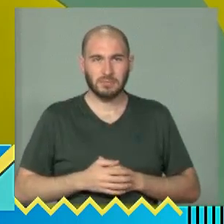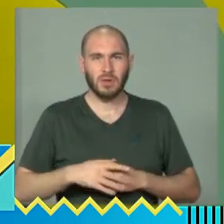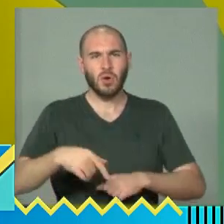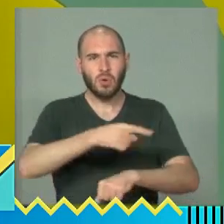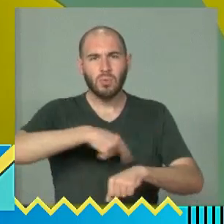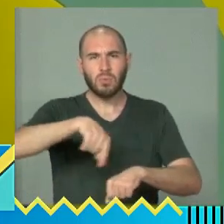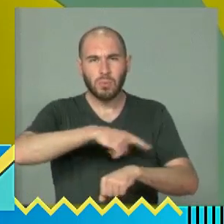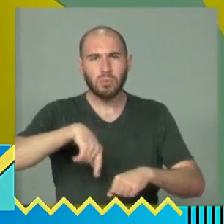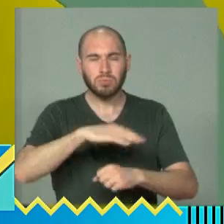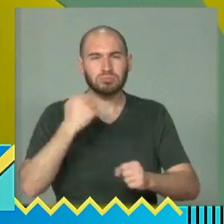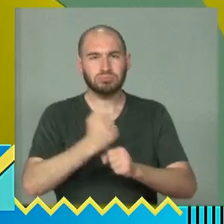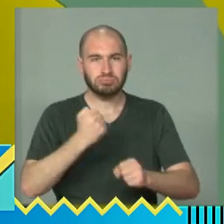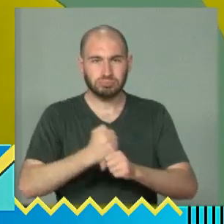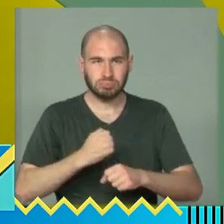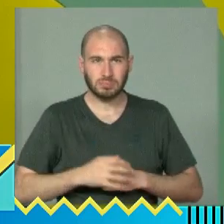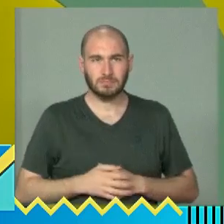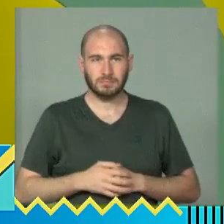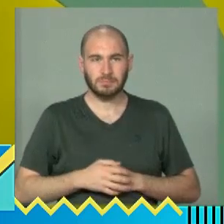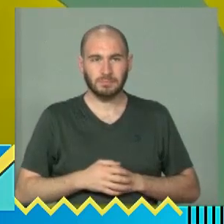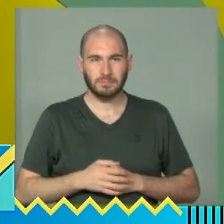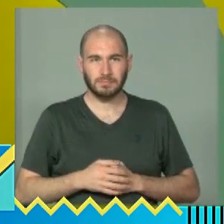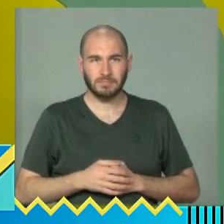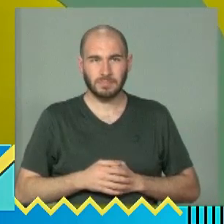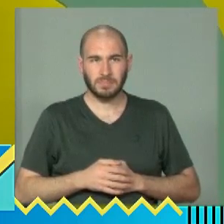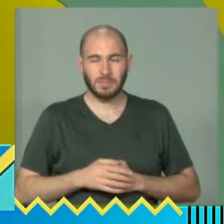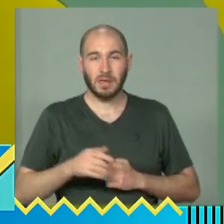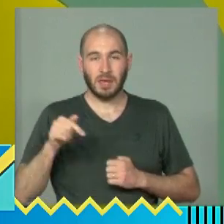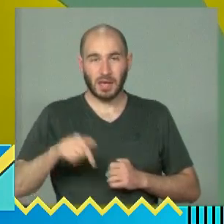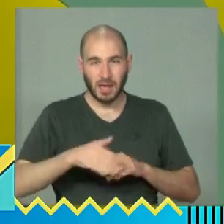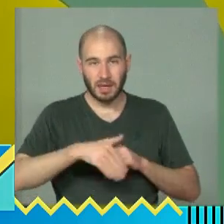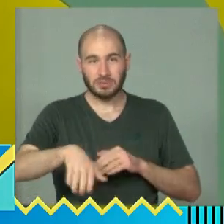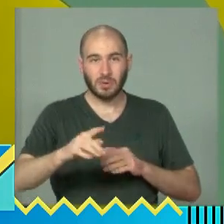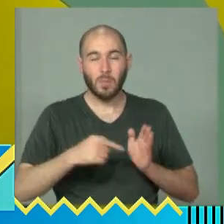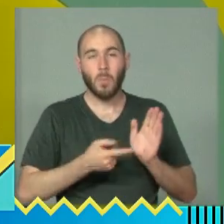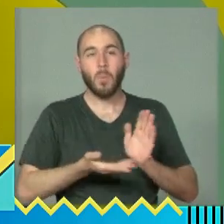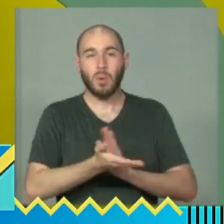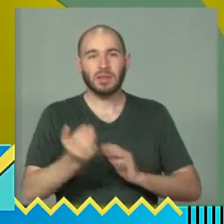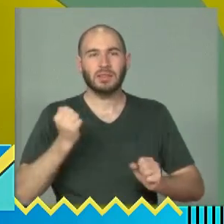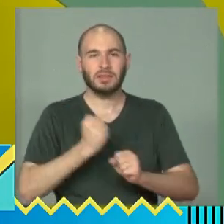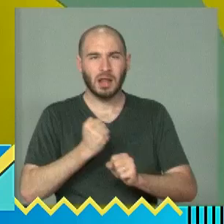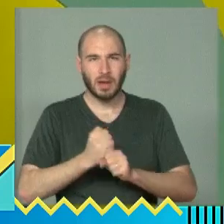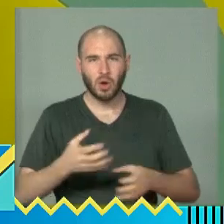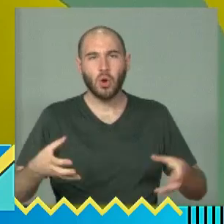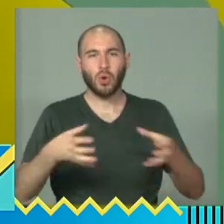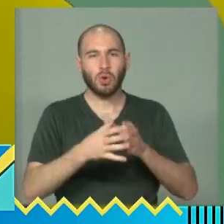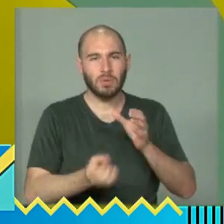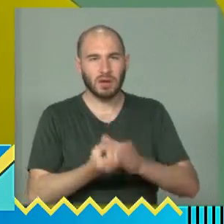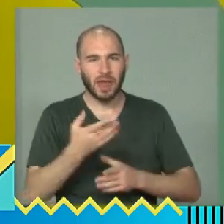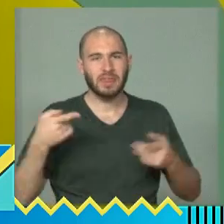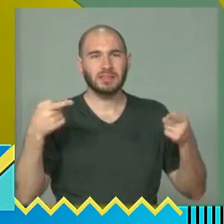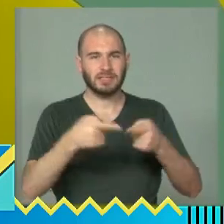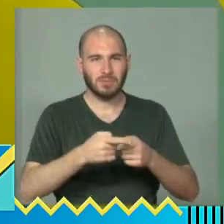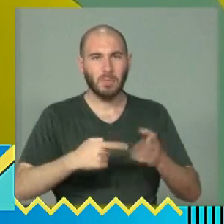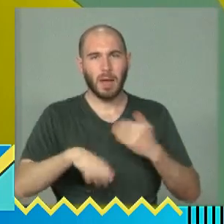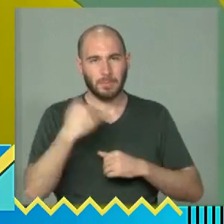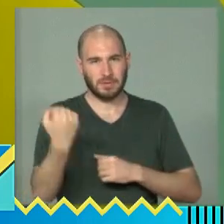horas para trabajar y la verdad que en función de eso demostraron poder hacer un trabajo en equipo que fue un desafío más